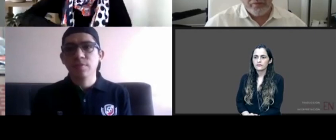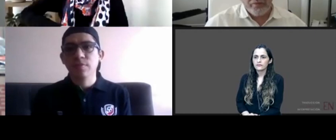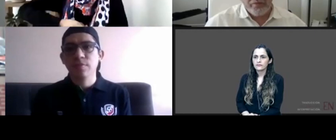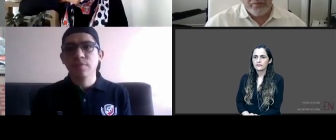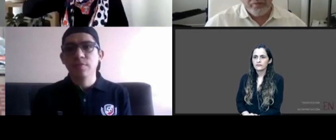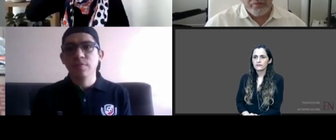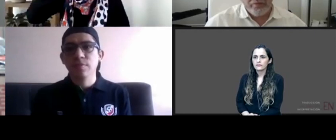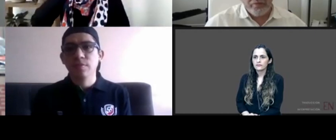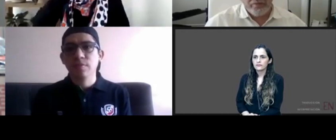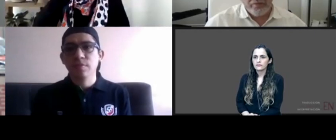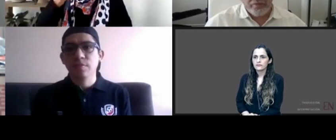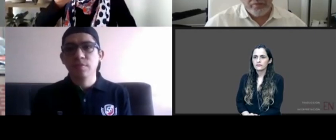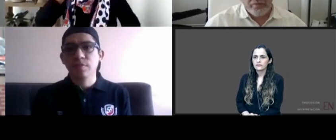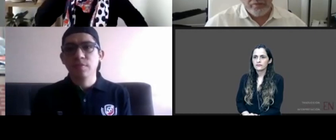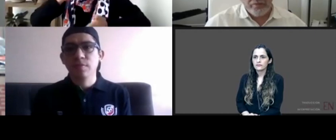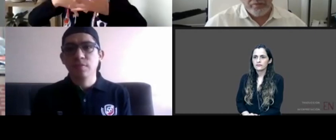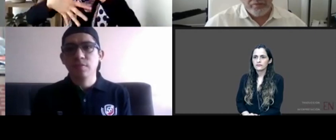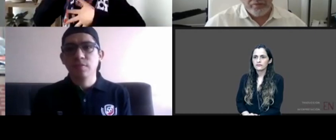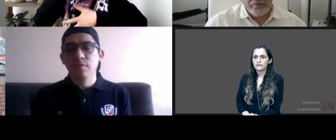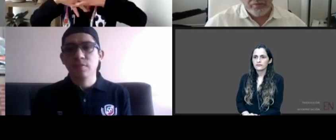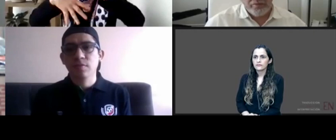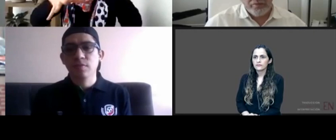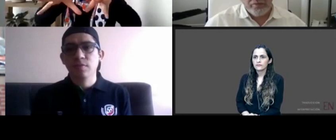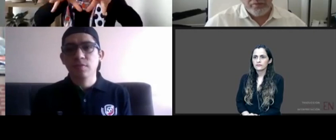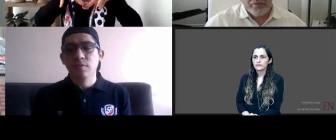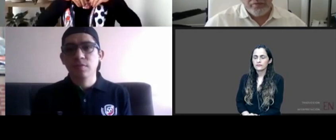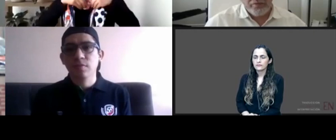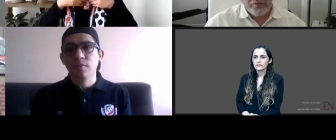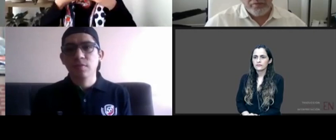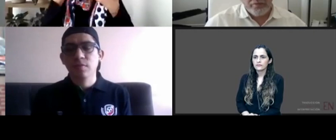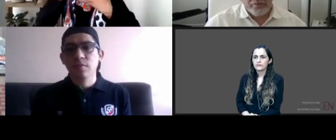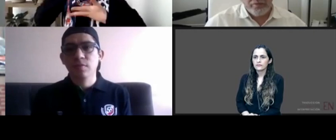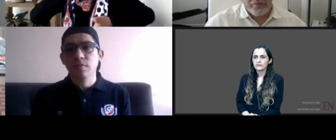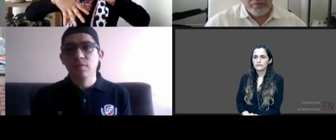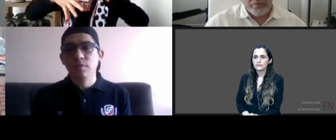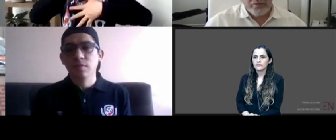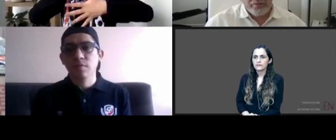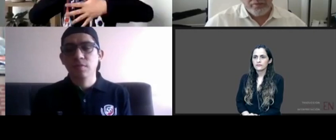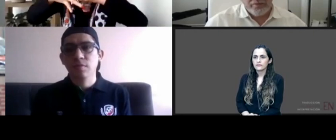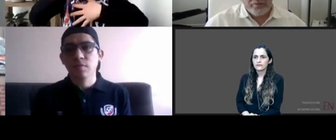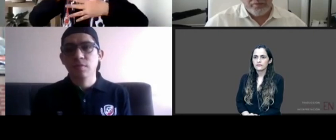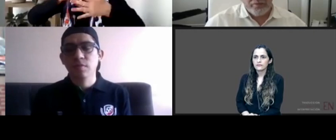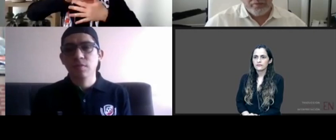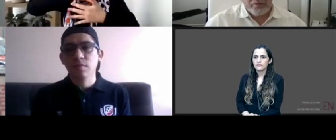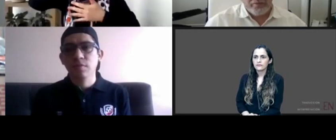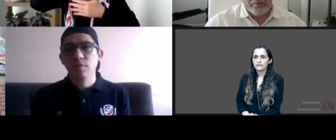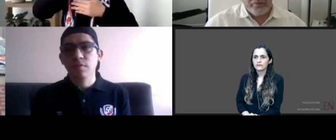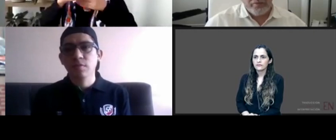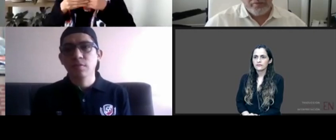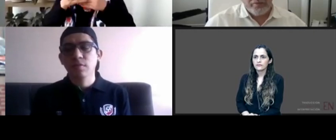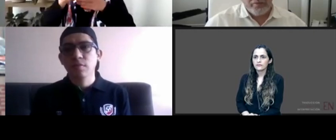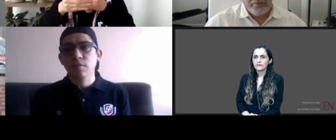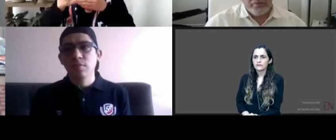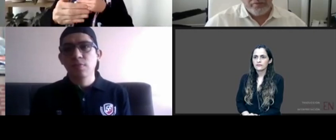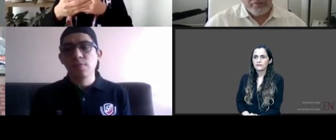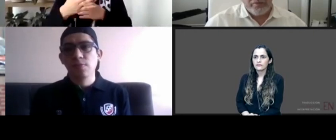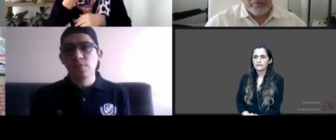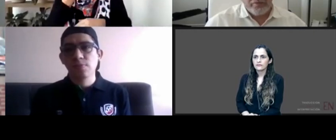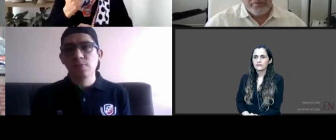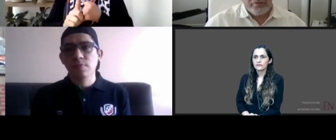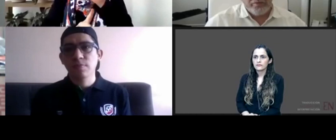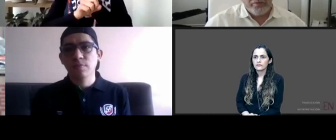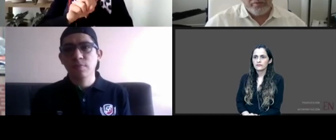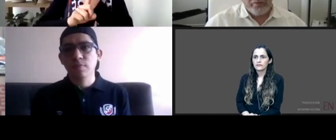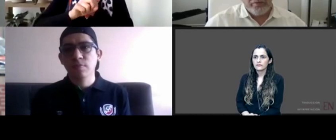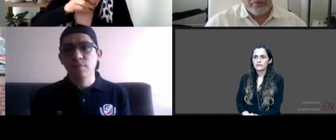cuando estos niños sordos nacen, lo ideal, lo principal sería que ellos fueran adquiriendo la lengua